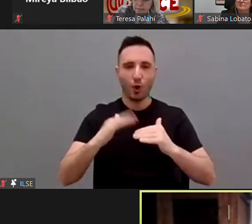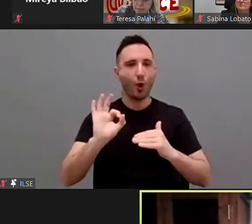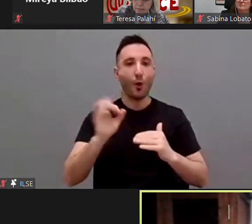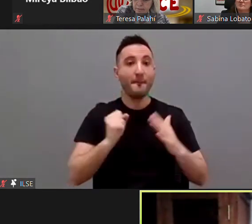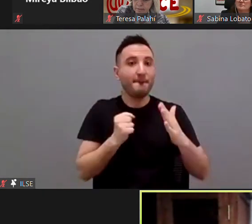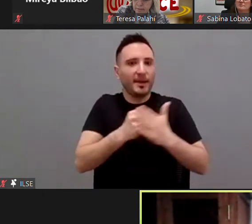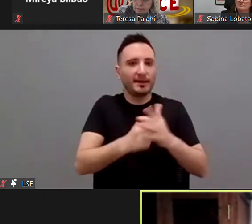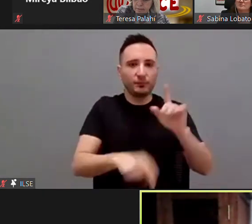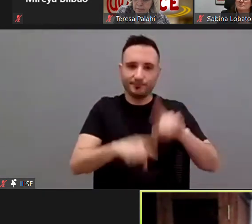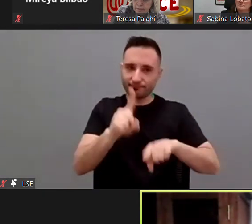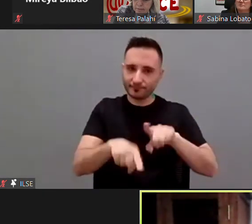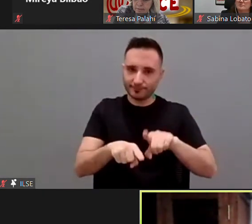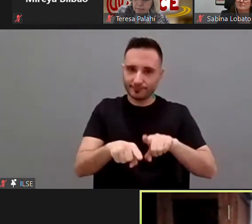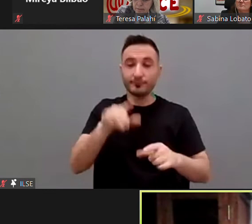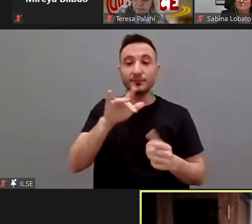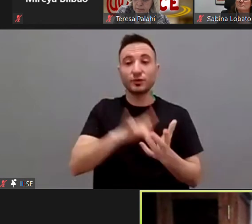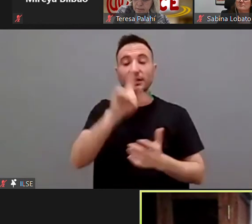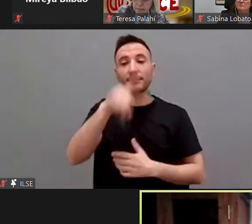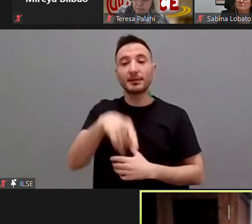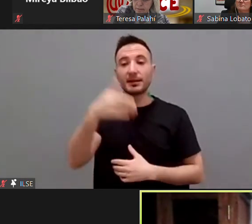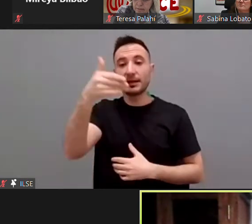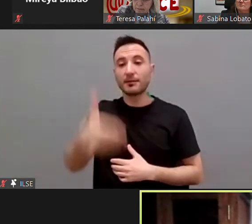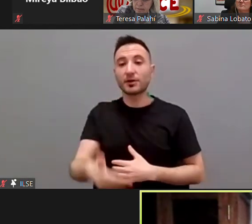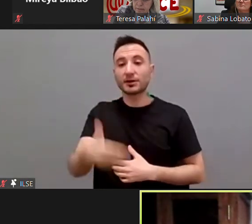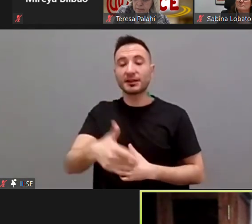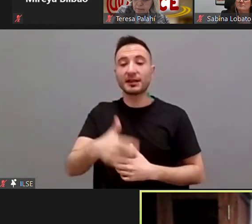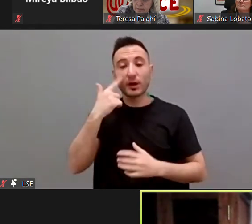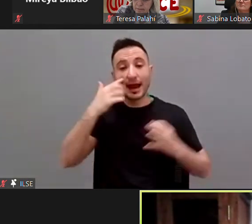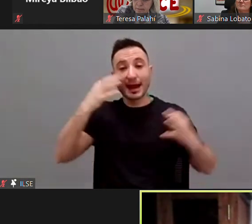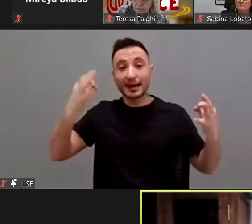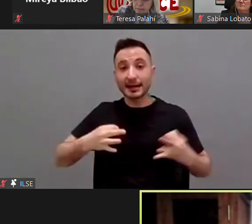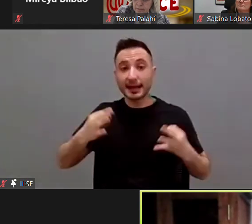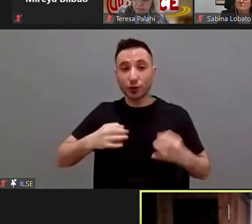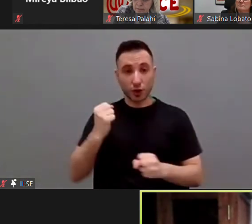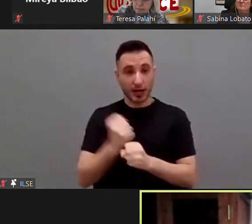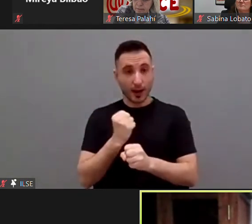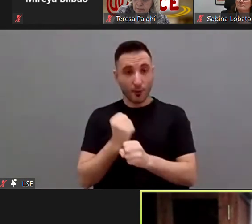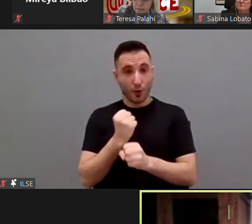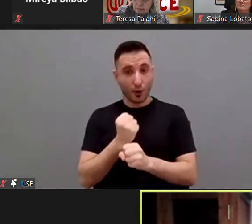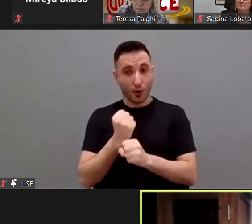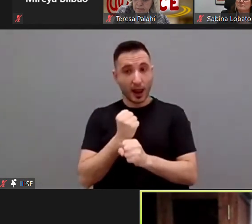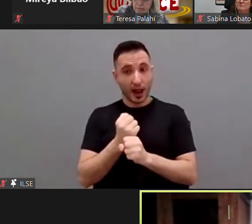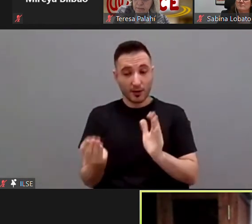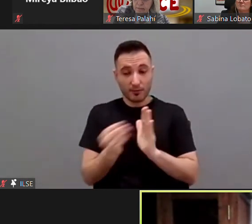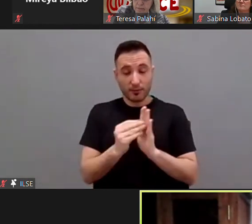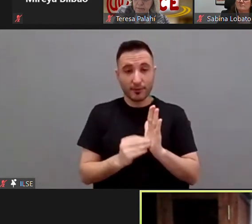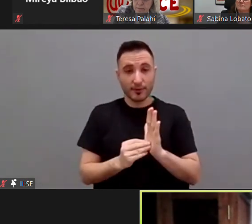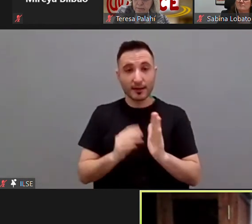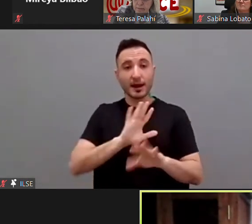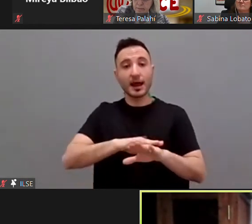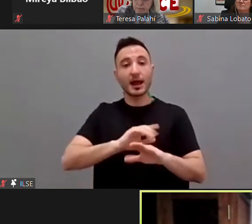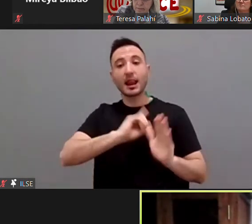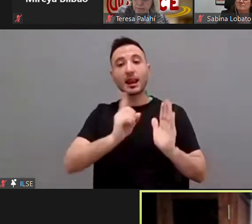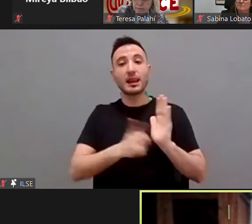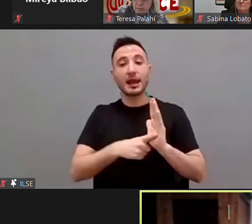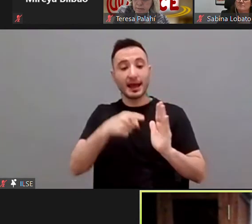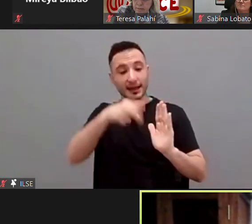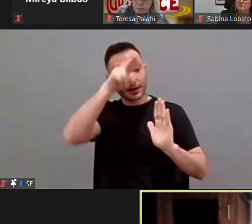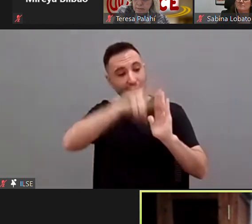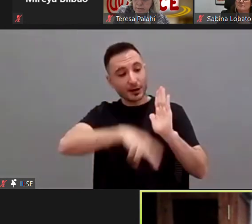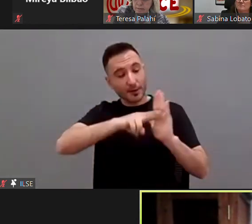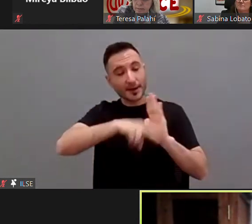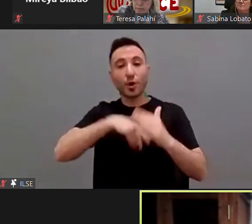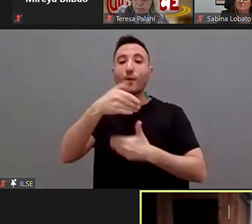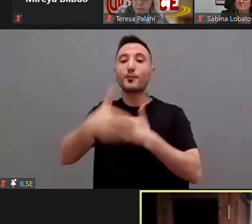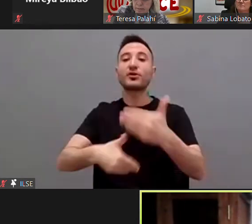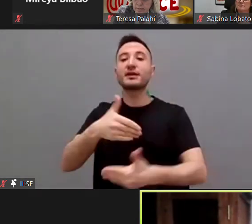es destacable la nueva modificación de la Ley de Procedimiento Laboral, en la que la Ley de Jurisdicción Social, en la que se regula un procedimiento que,